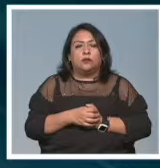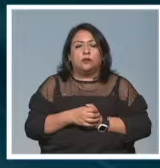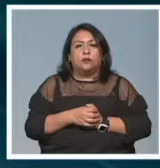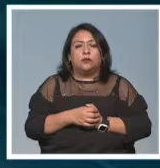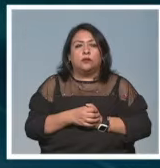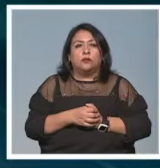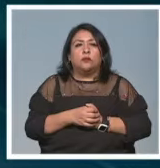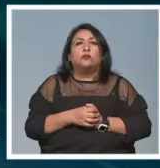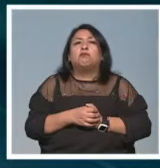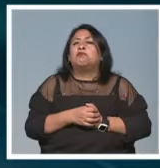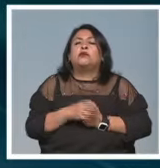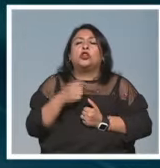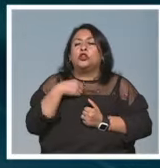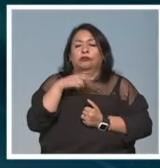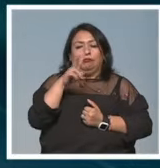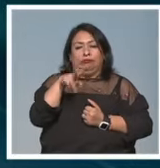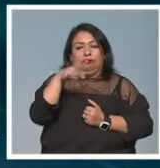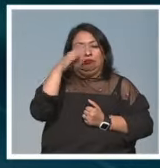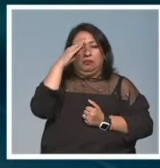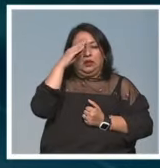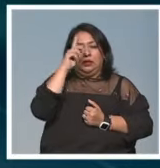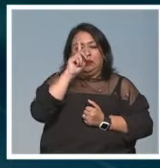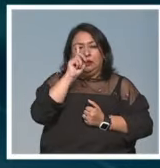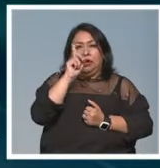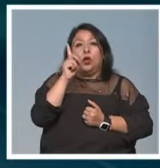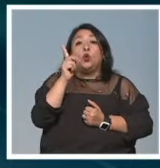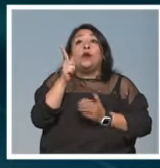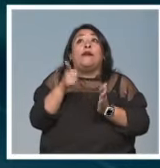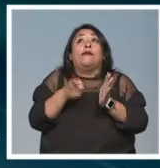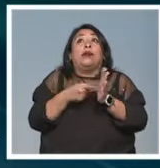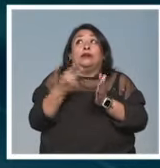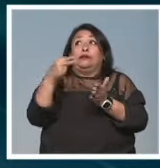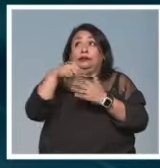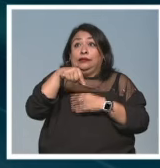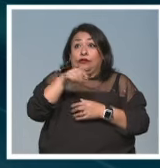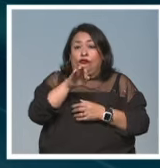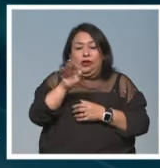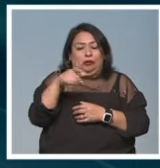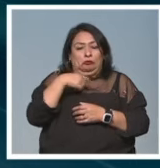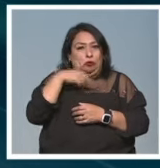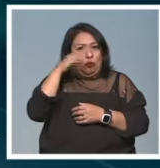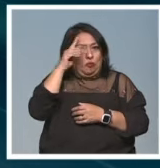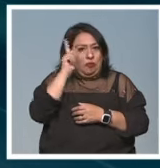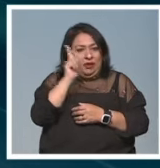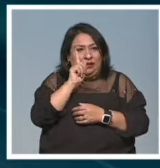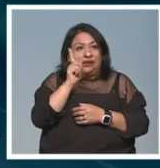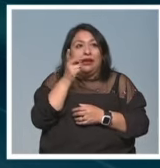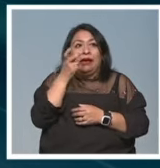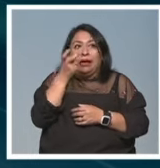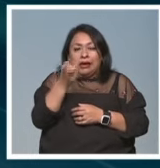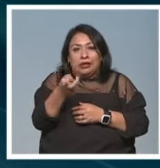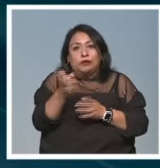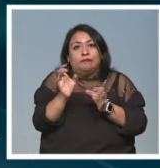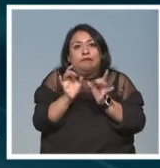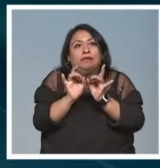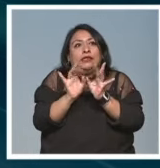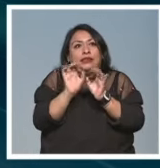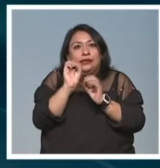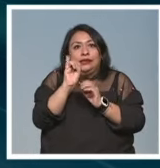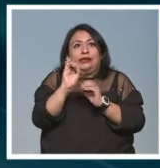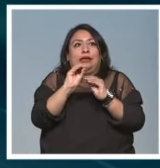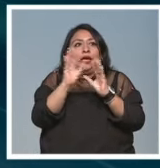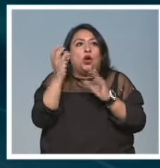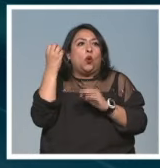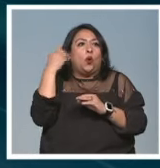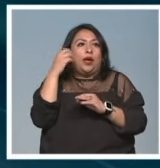desaparece. Nunca creí, la verdad, que íbamos a estar alguna vez en el Cervantino, y esto ha pasado, pues claro, porque Oaxaca